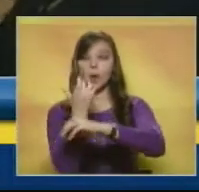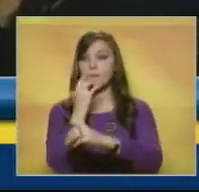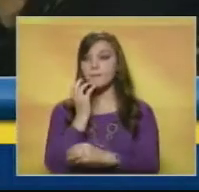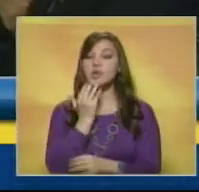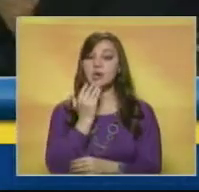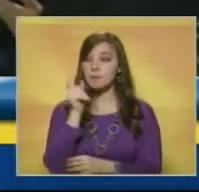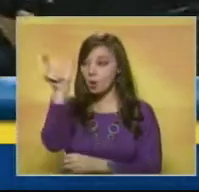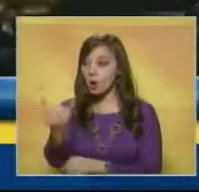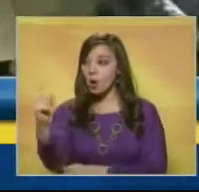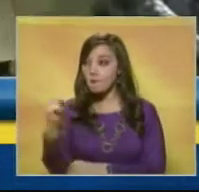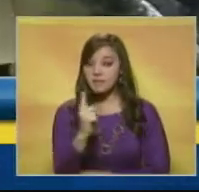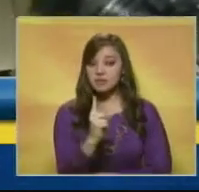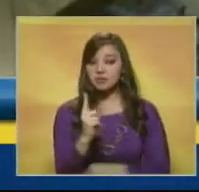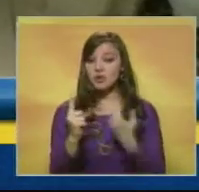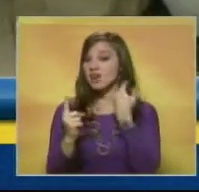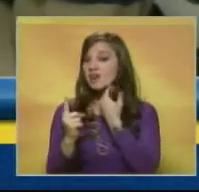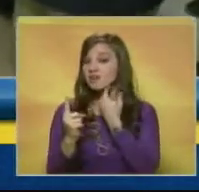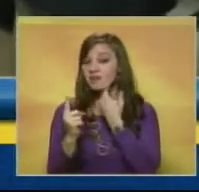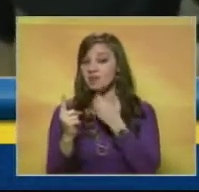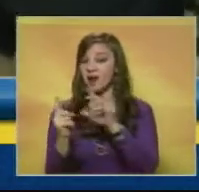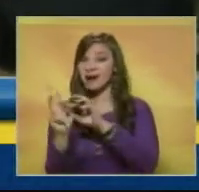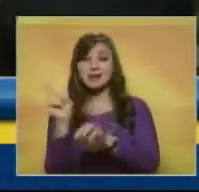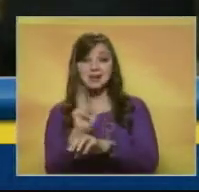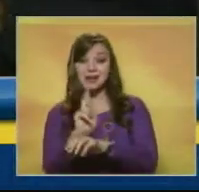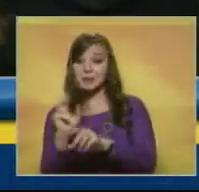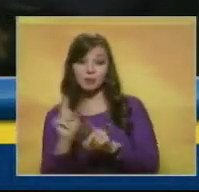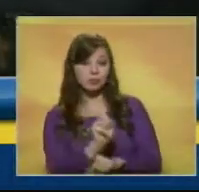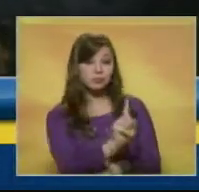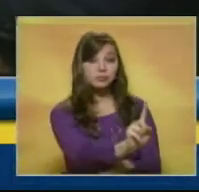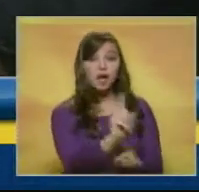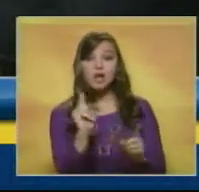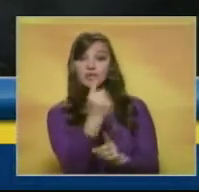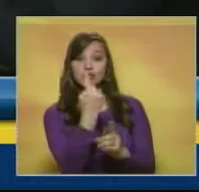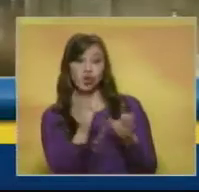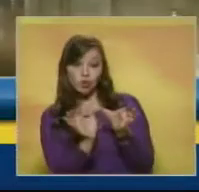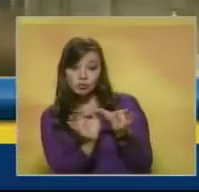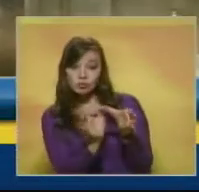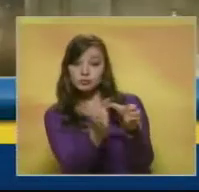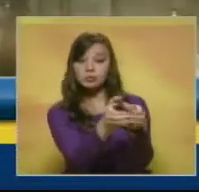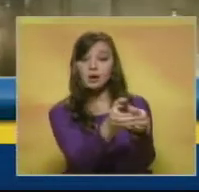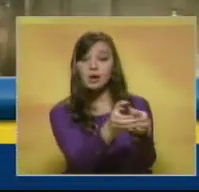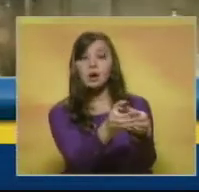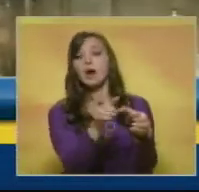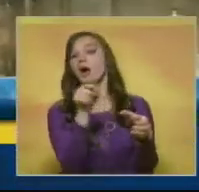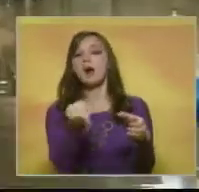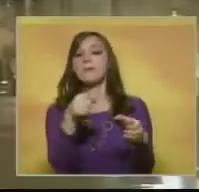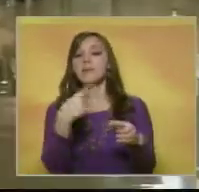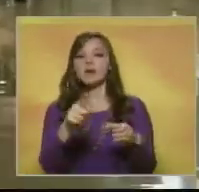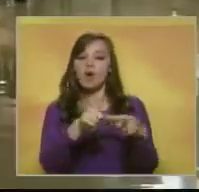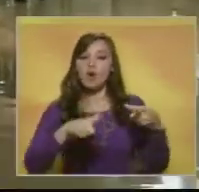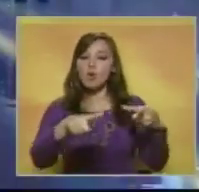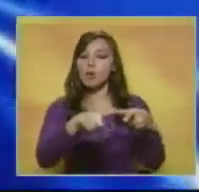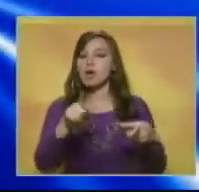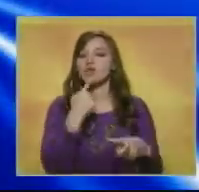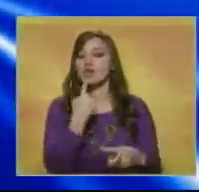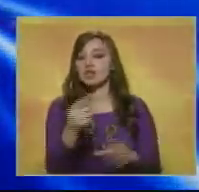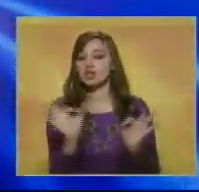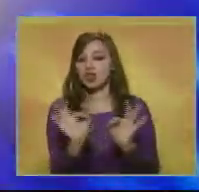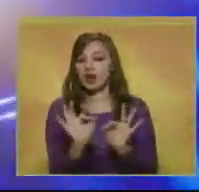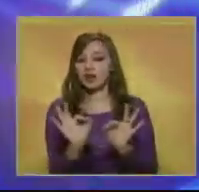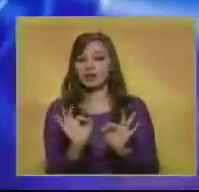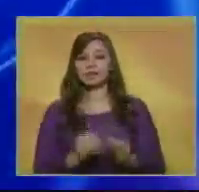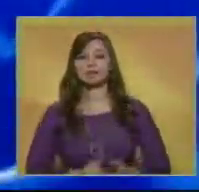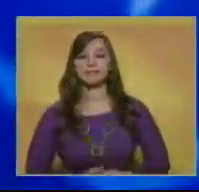de ébola, se trasladará al paciente de inmediato a una zona de aislamiento, cuya ubicación no ha sido revelada.